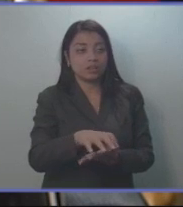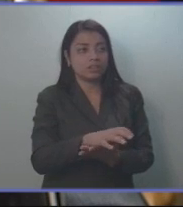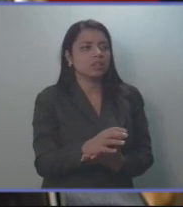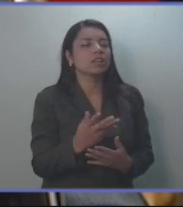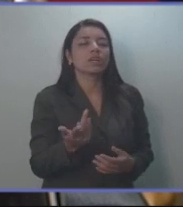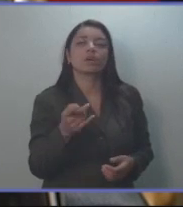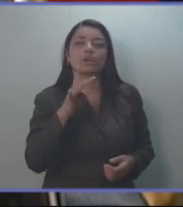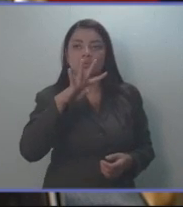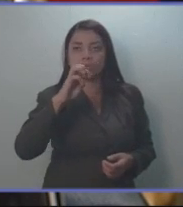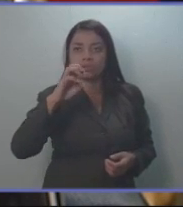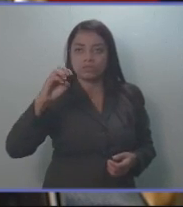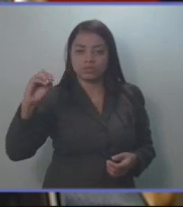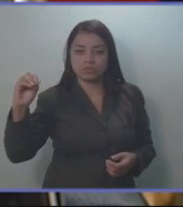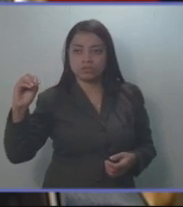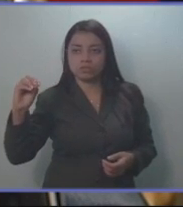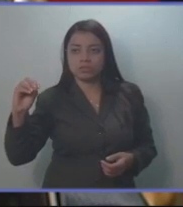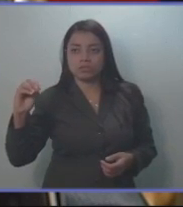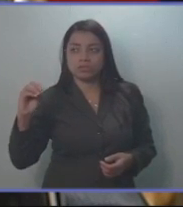400 para los